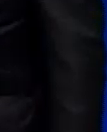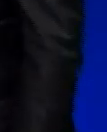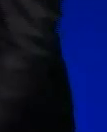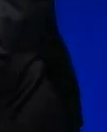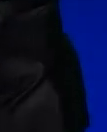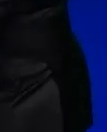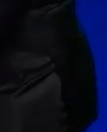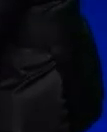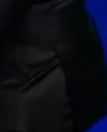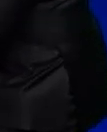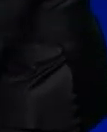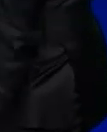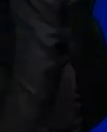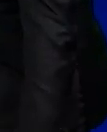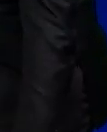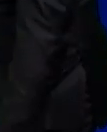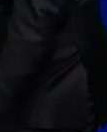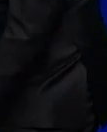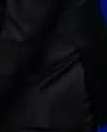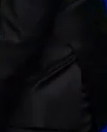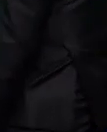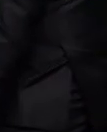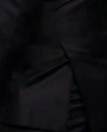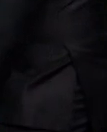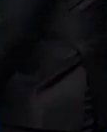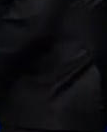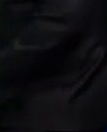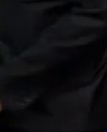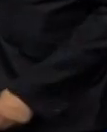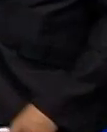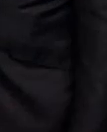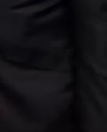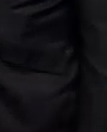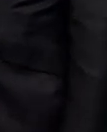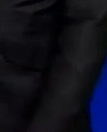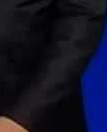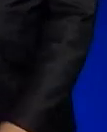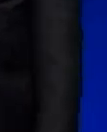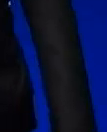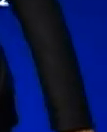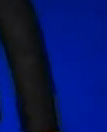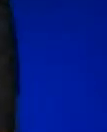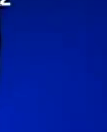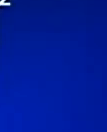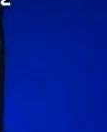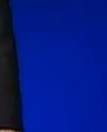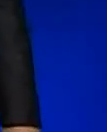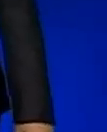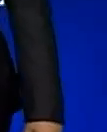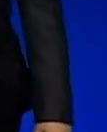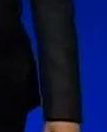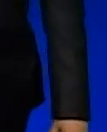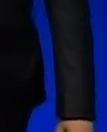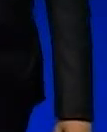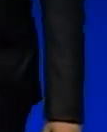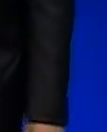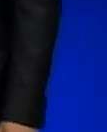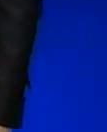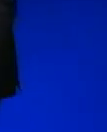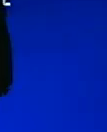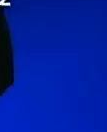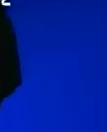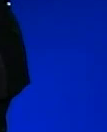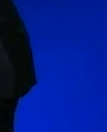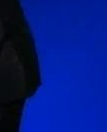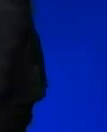esos paraguas. Y bueno, cerca del este de la ciudad de San Ignacio, la ciudad de Puerto Suárez, temperaturas llegando a los bajos 30 grados con cielos despejados,